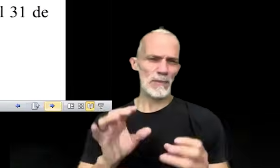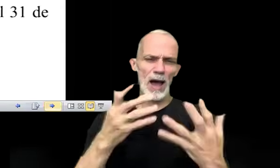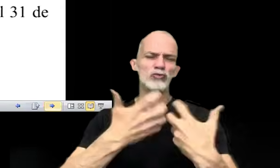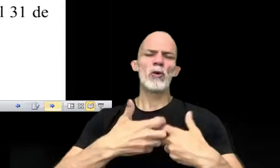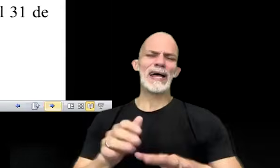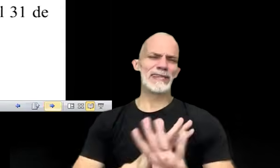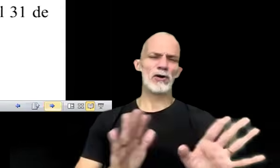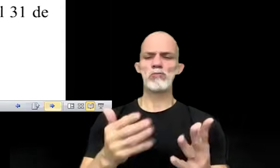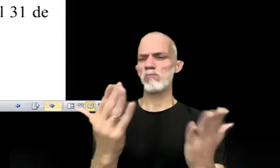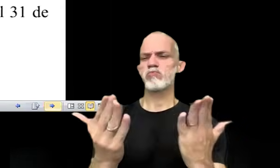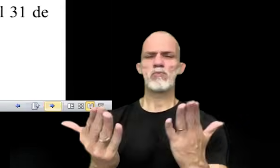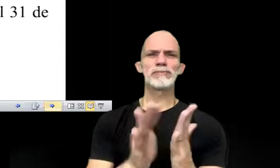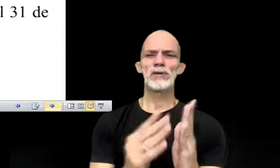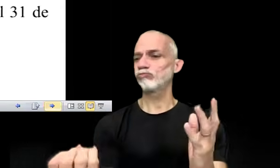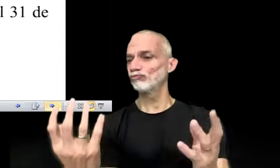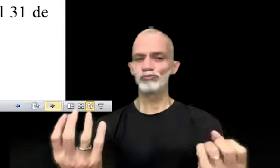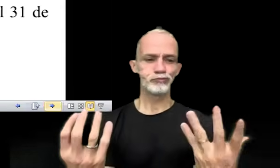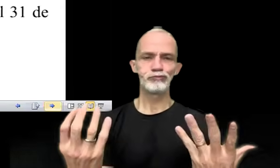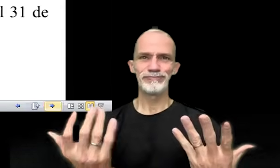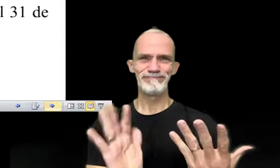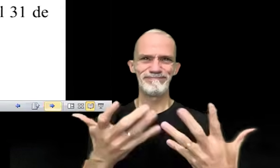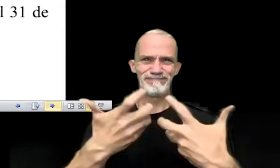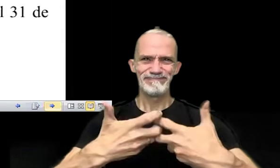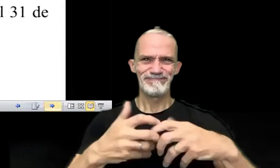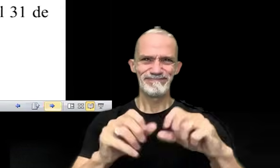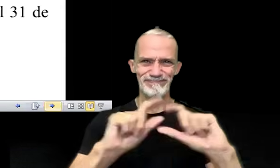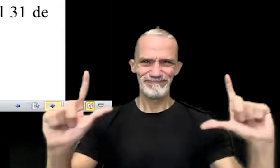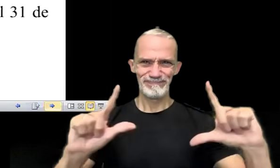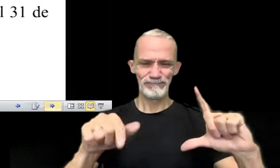solo ya se los compara con lo que es